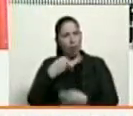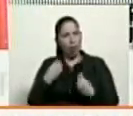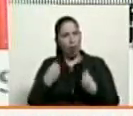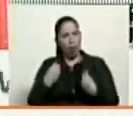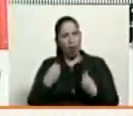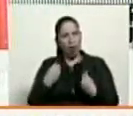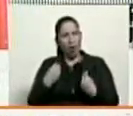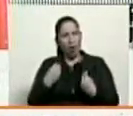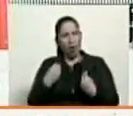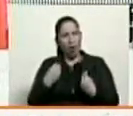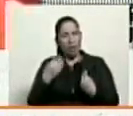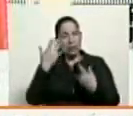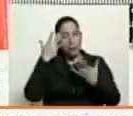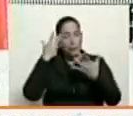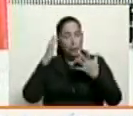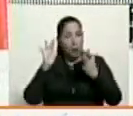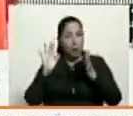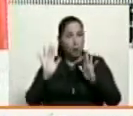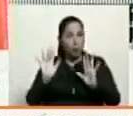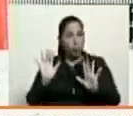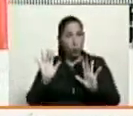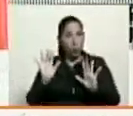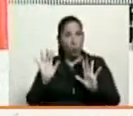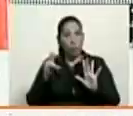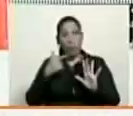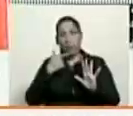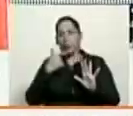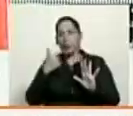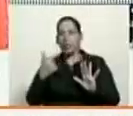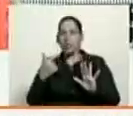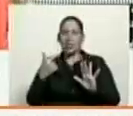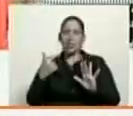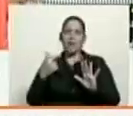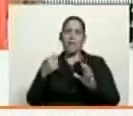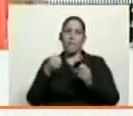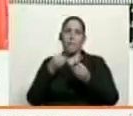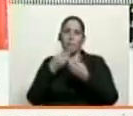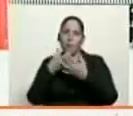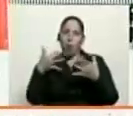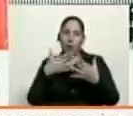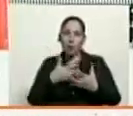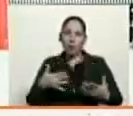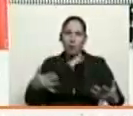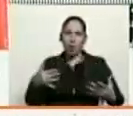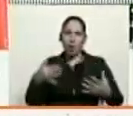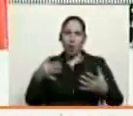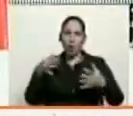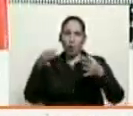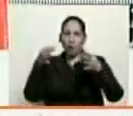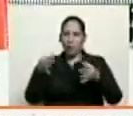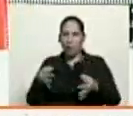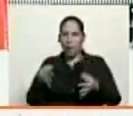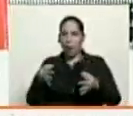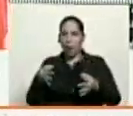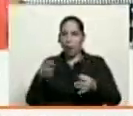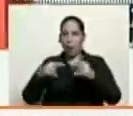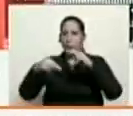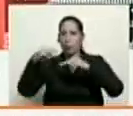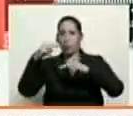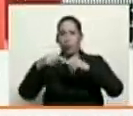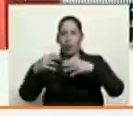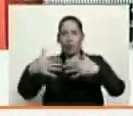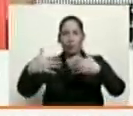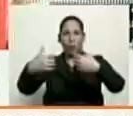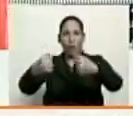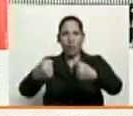se presume, según fuentes extraoficiales, que están construyendo una cárcel para Juanito